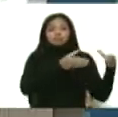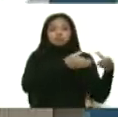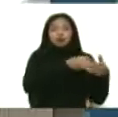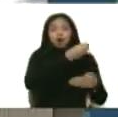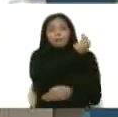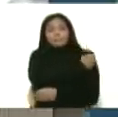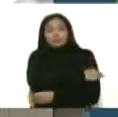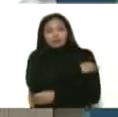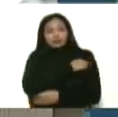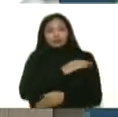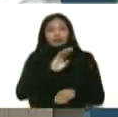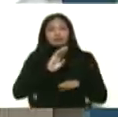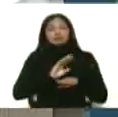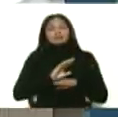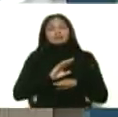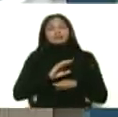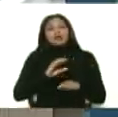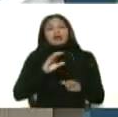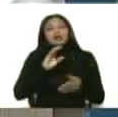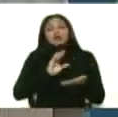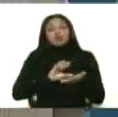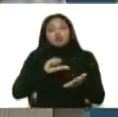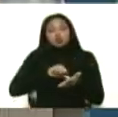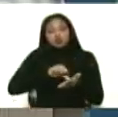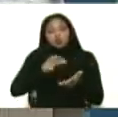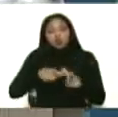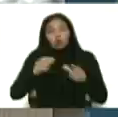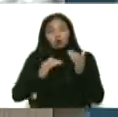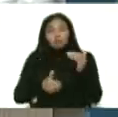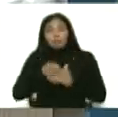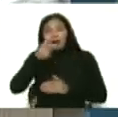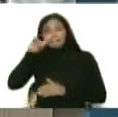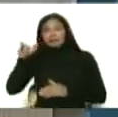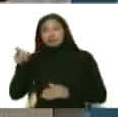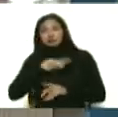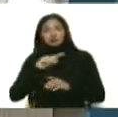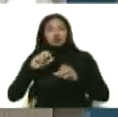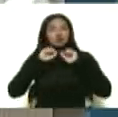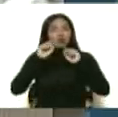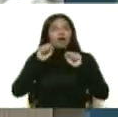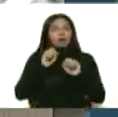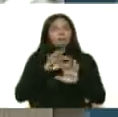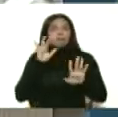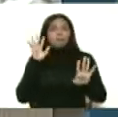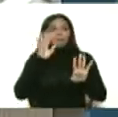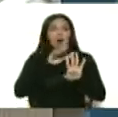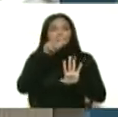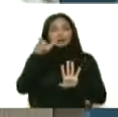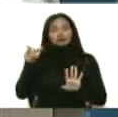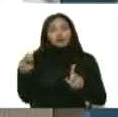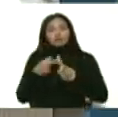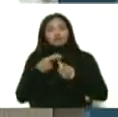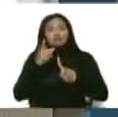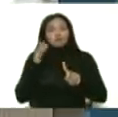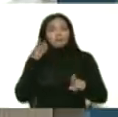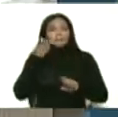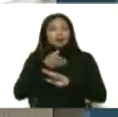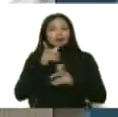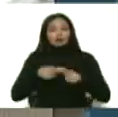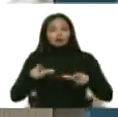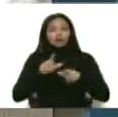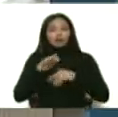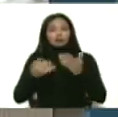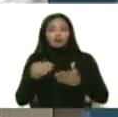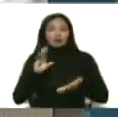hospitalario o en un centro diagnóstico integral. La inmensa mayoría en este momento, ya hemos logrado que la inmensa mayoría de los pacientes positivos estén en